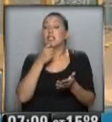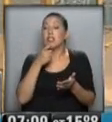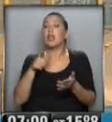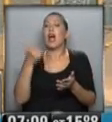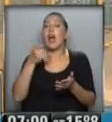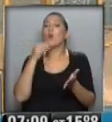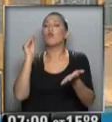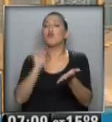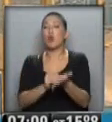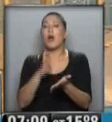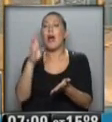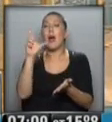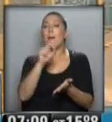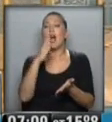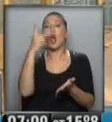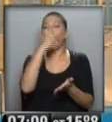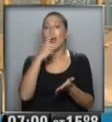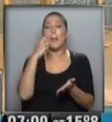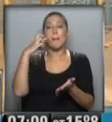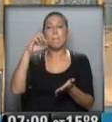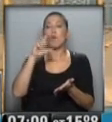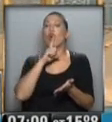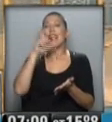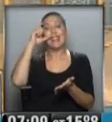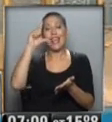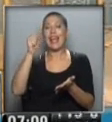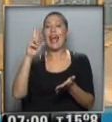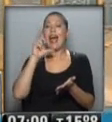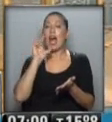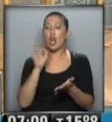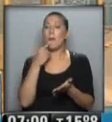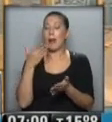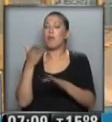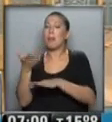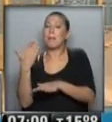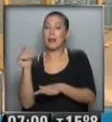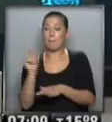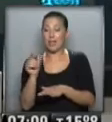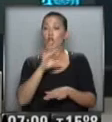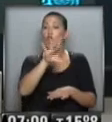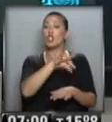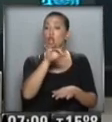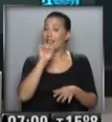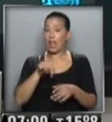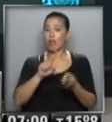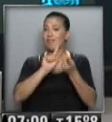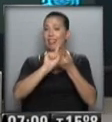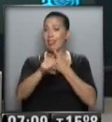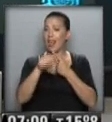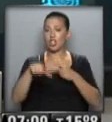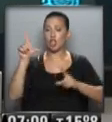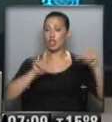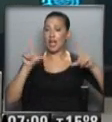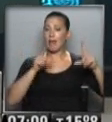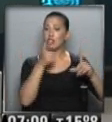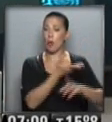banco hipotecario e iniciar el trámite para adquirir el préstamo. El sorteo será transmitido en vivo y en directo por la